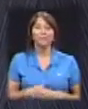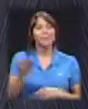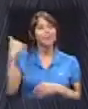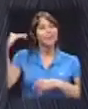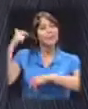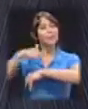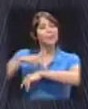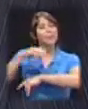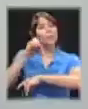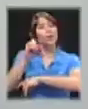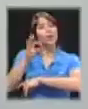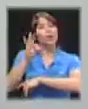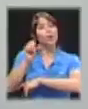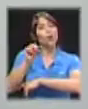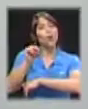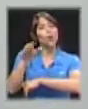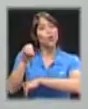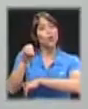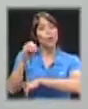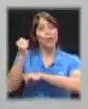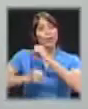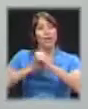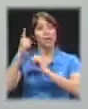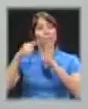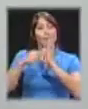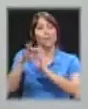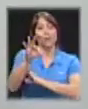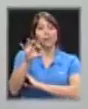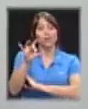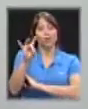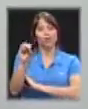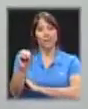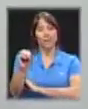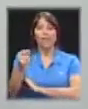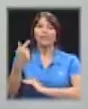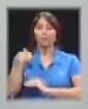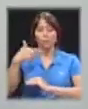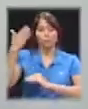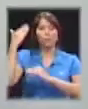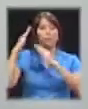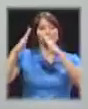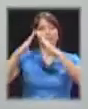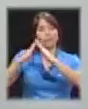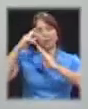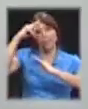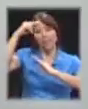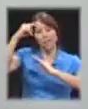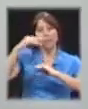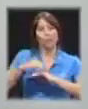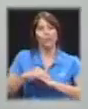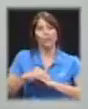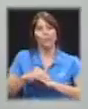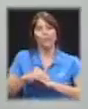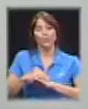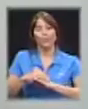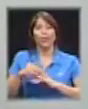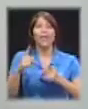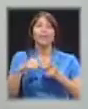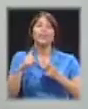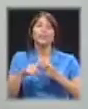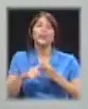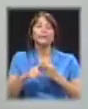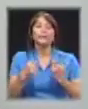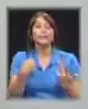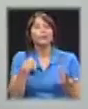de 1980, yo vivía en México, y entonces... estaba